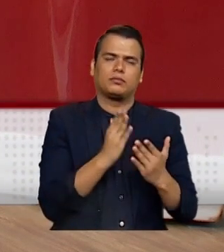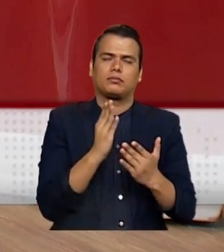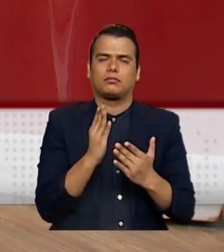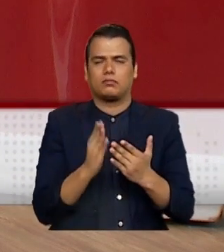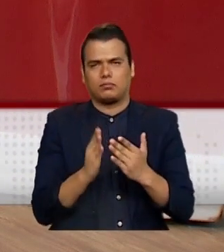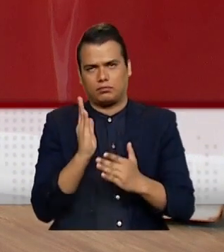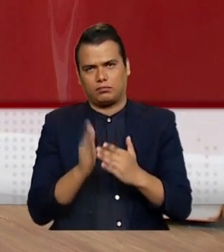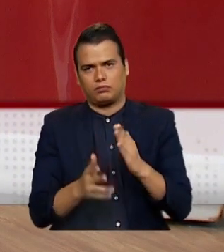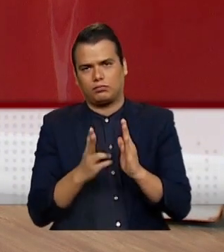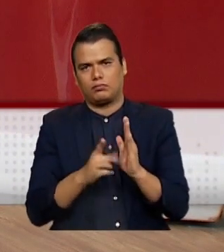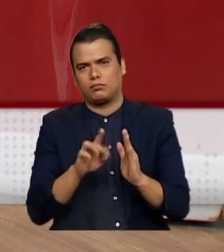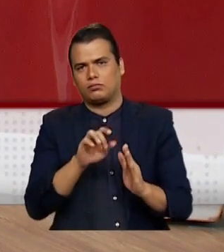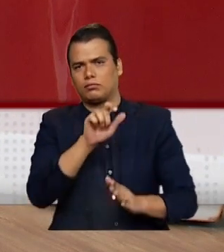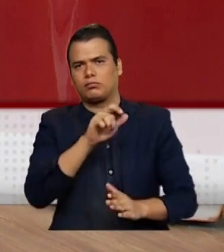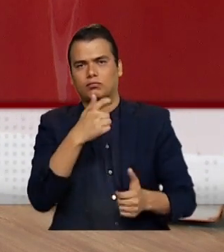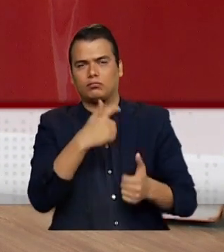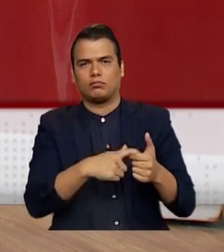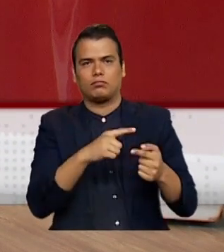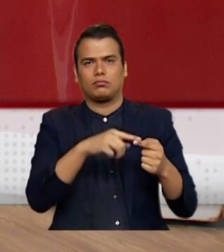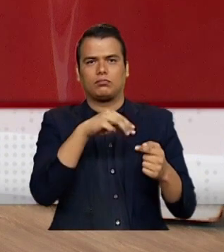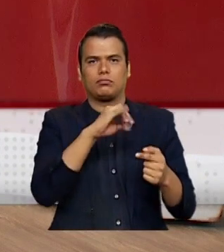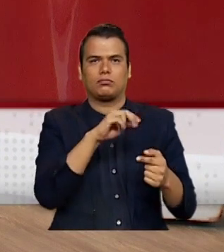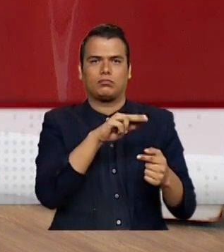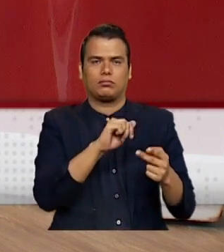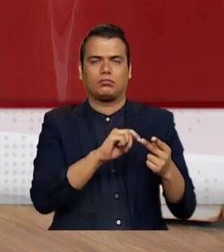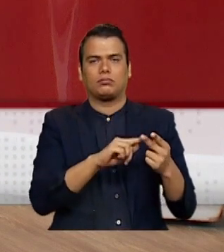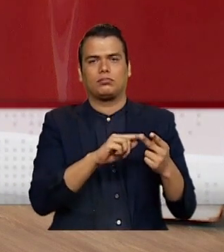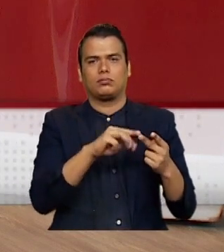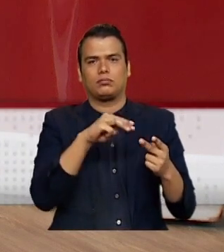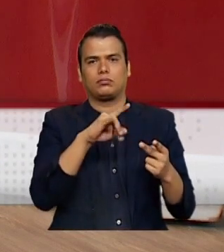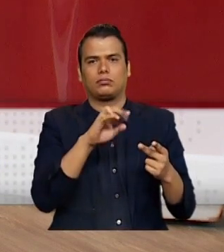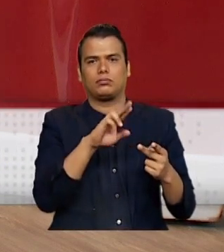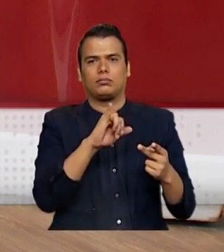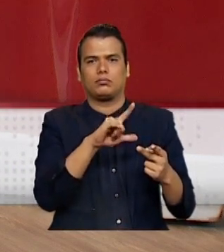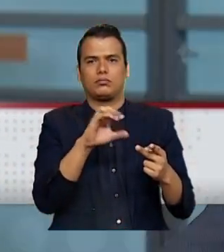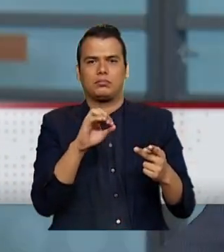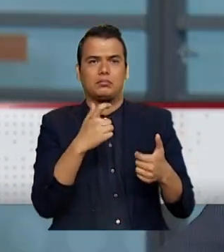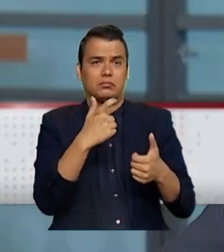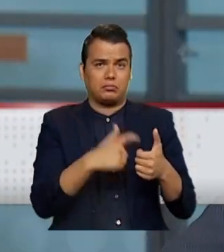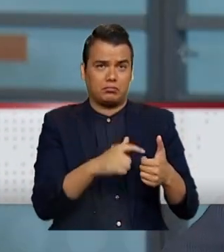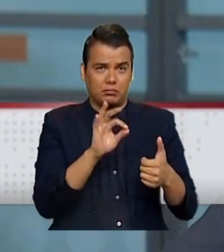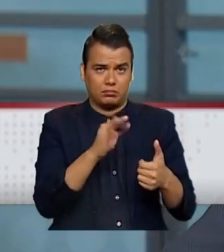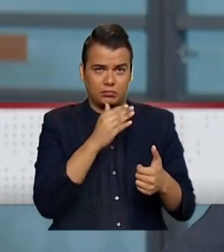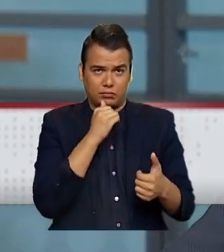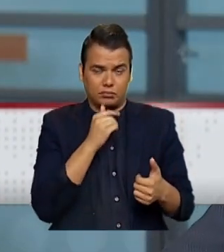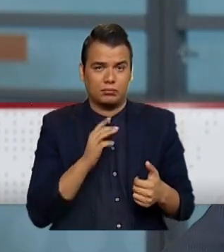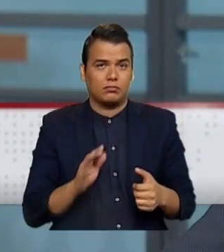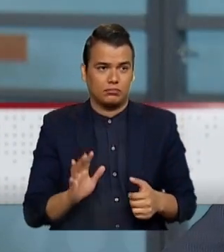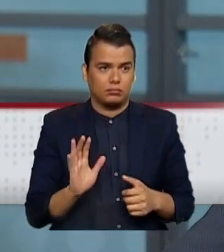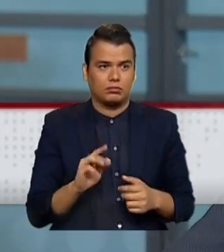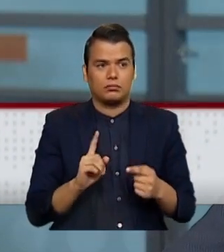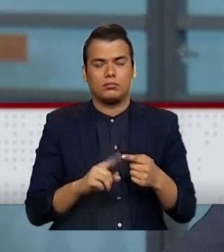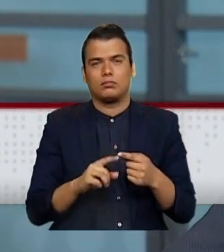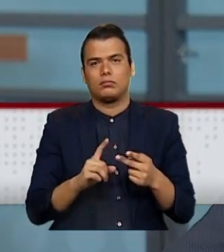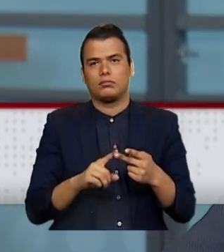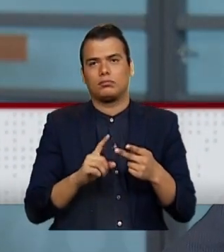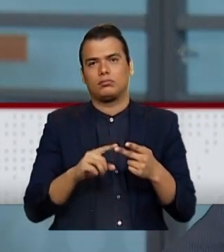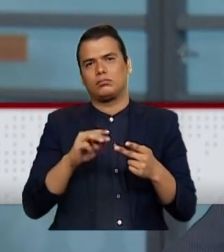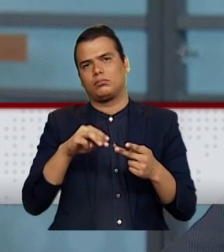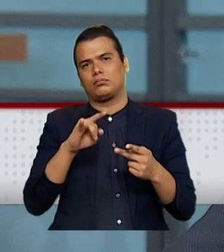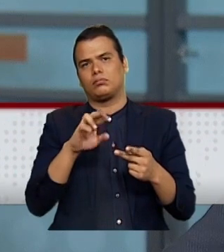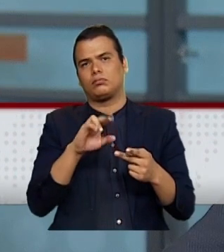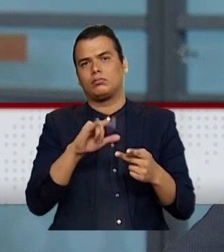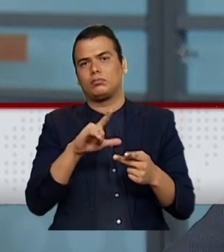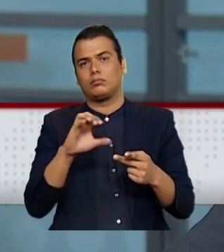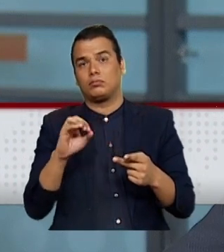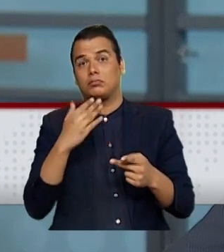2018-2019 estuvieron dos colombianos, Jerry Mina y Jason Murillo, y ninguno de los dos pudo jugar. Ahora, Murillo, incluso con un partido que jugó en la Liga, tiene